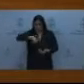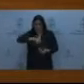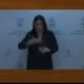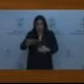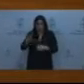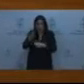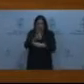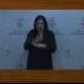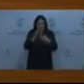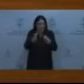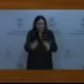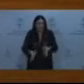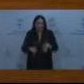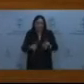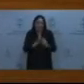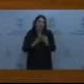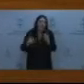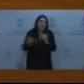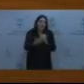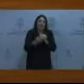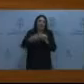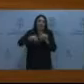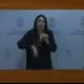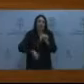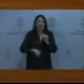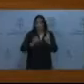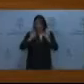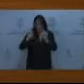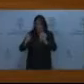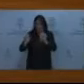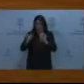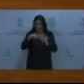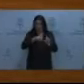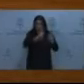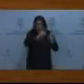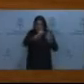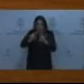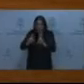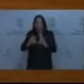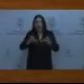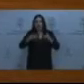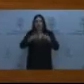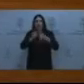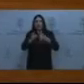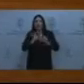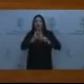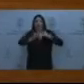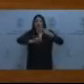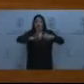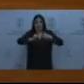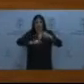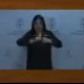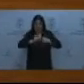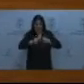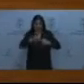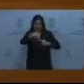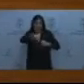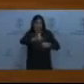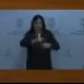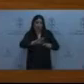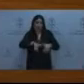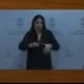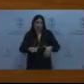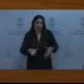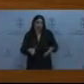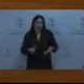bien sea a través de los profesionales, es decir, los docentes que les imparten materia, los equipos directivos o las familias, que son quienes soportan el peso